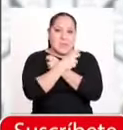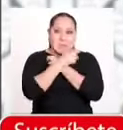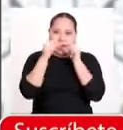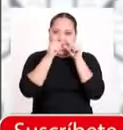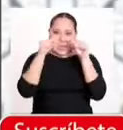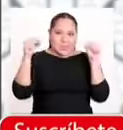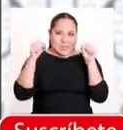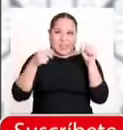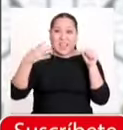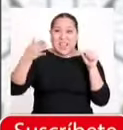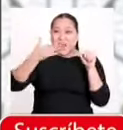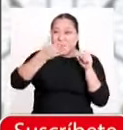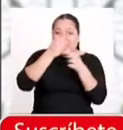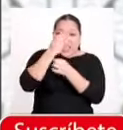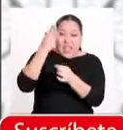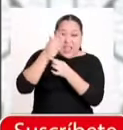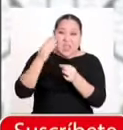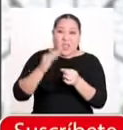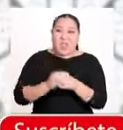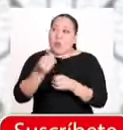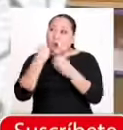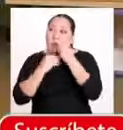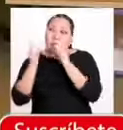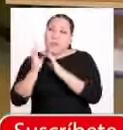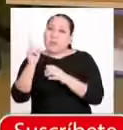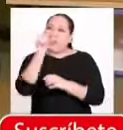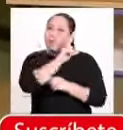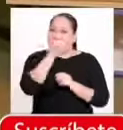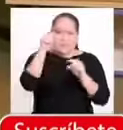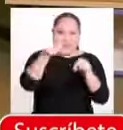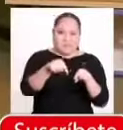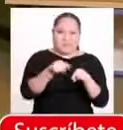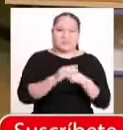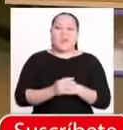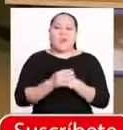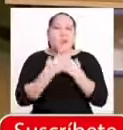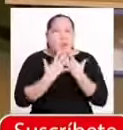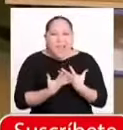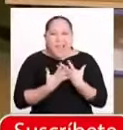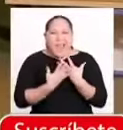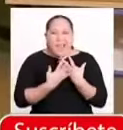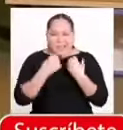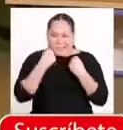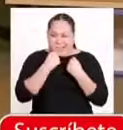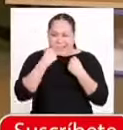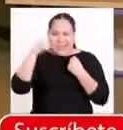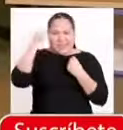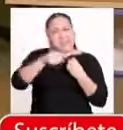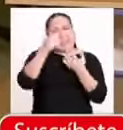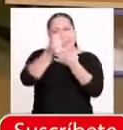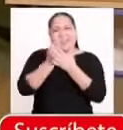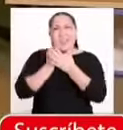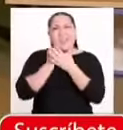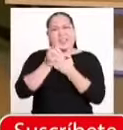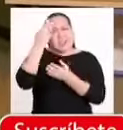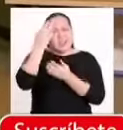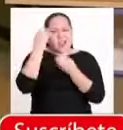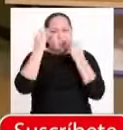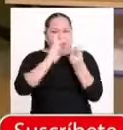espinas, restos de comida preparada. ¡Guau! Esto realmente me ha servido para saber cómo